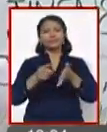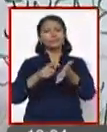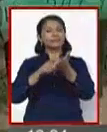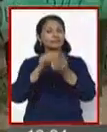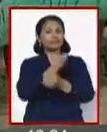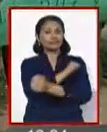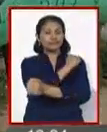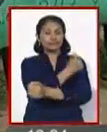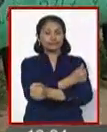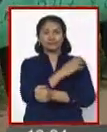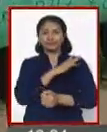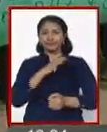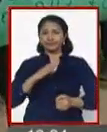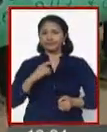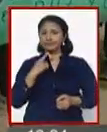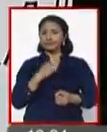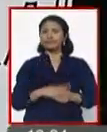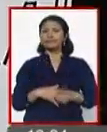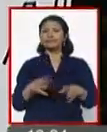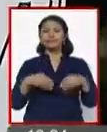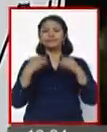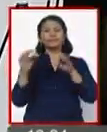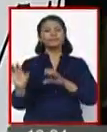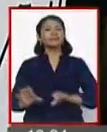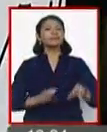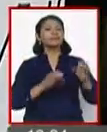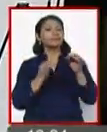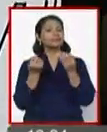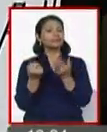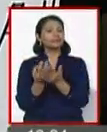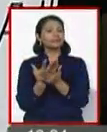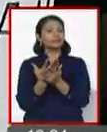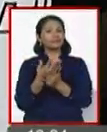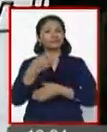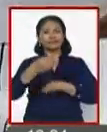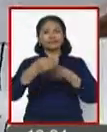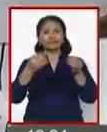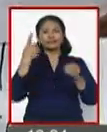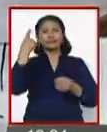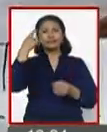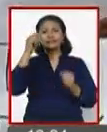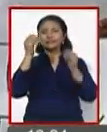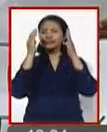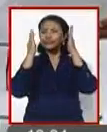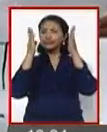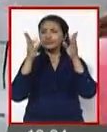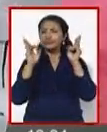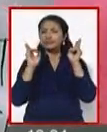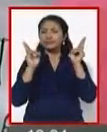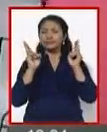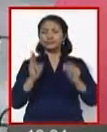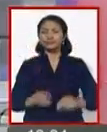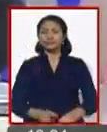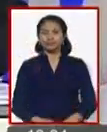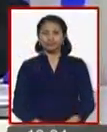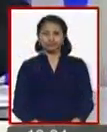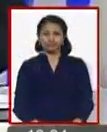a las autoridades del Consejo de la Magistratura dotar de computadoras modernas a dicho juzgado para que la atención sea más